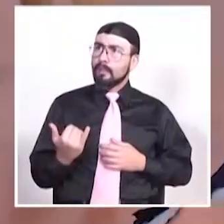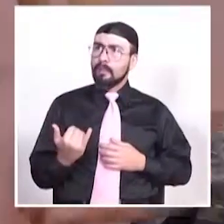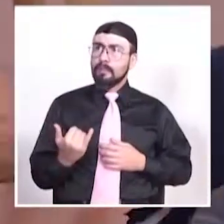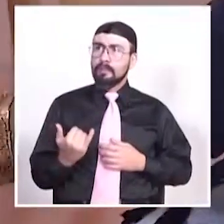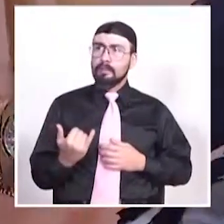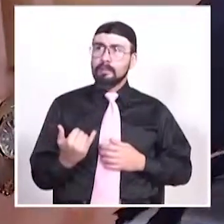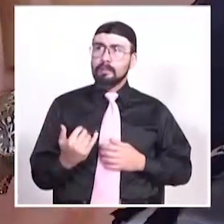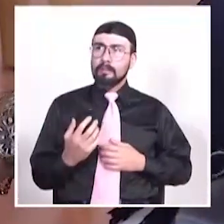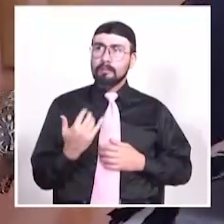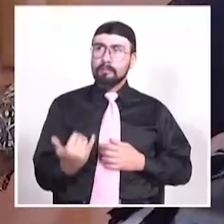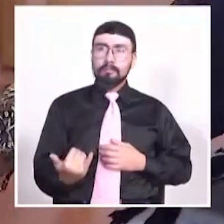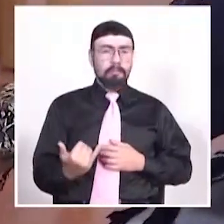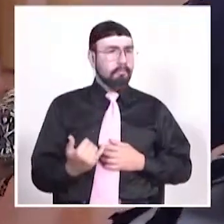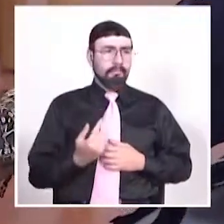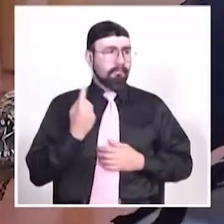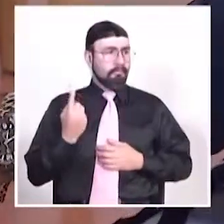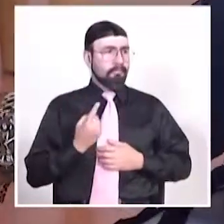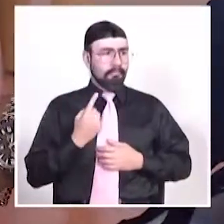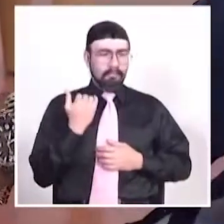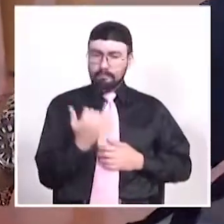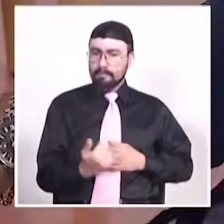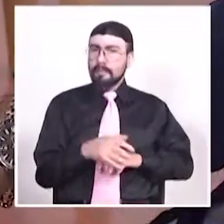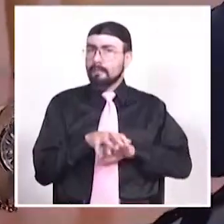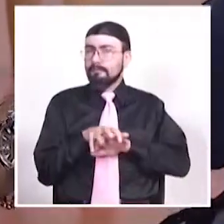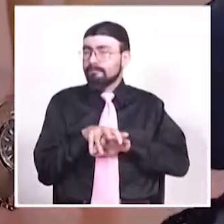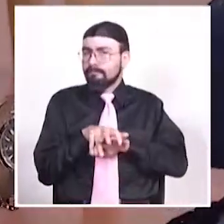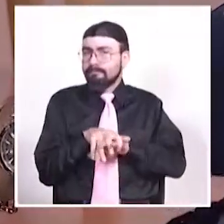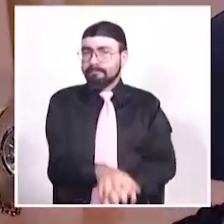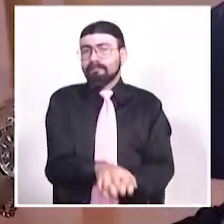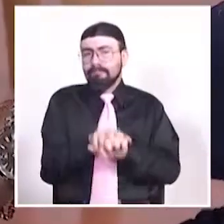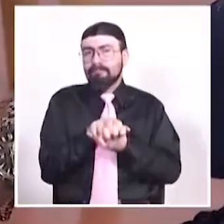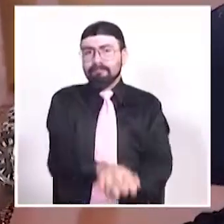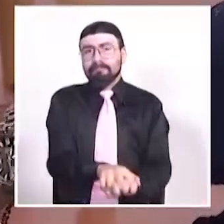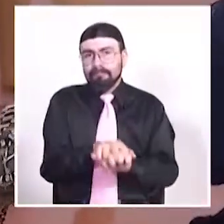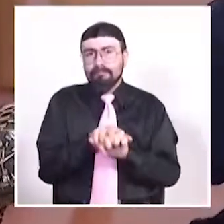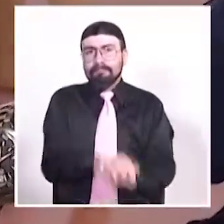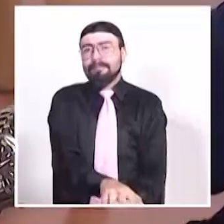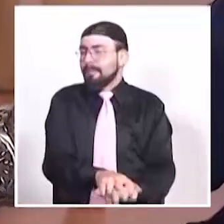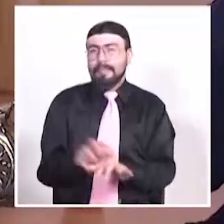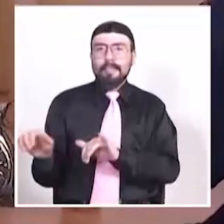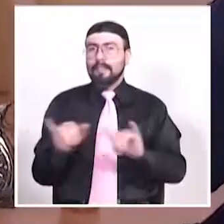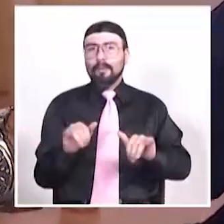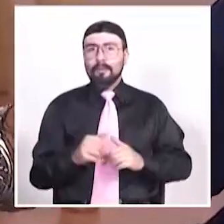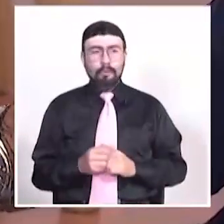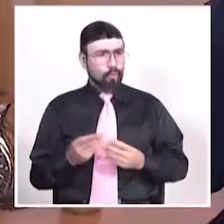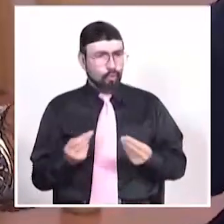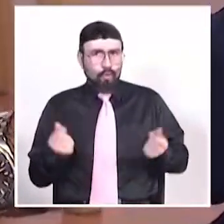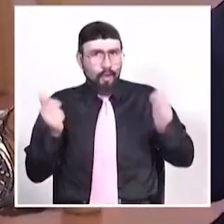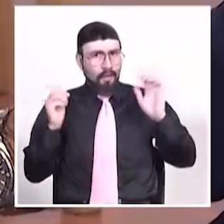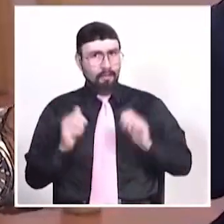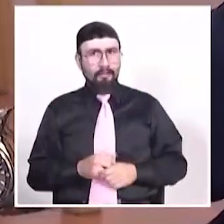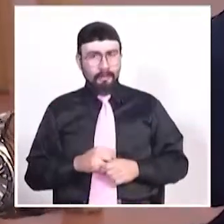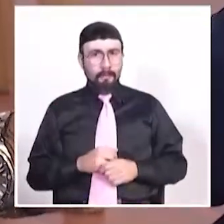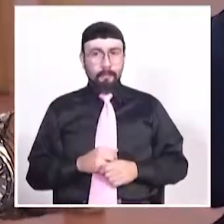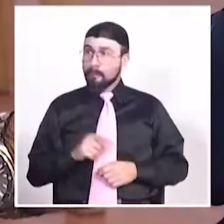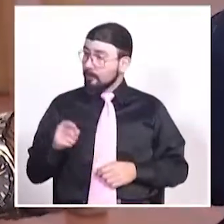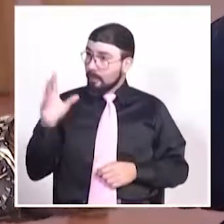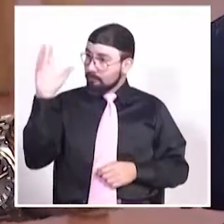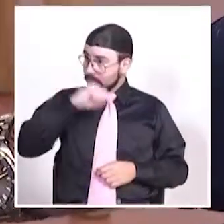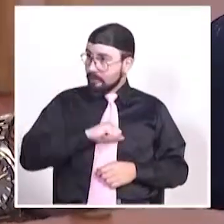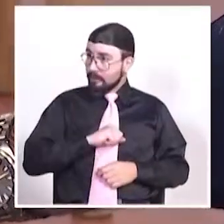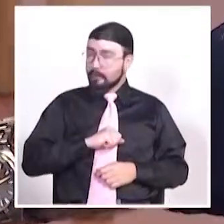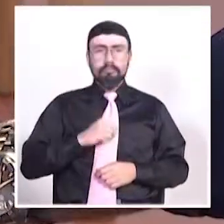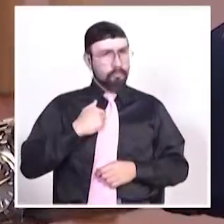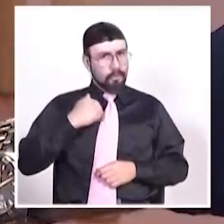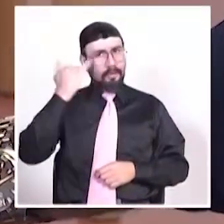haga el ejercicio, exacto. Esas son las compresiones, mire. Entonces, es suave. Y esto fue un descubrimiento suyo, ¿no? Sí, eso es un